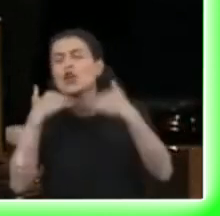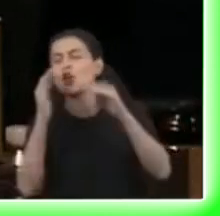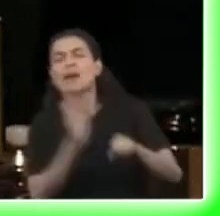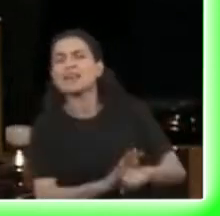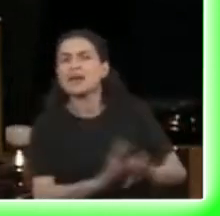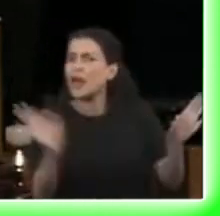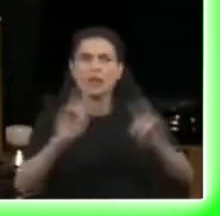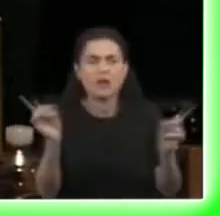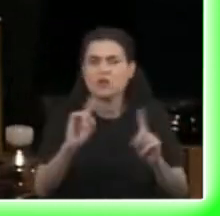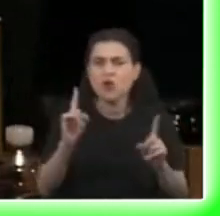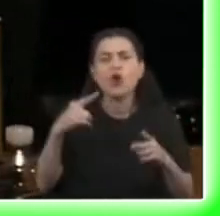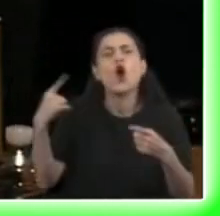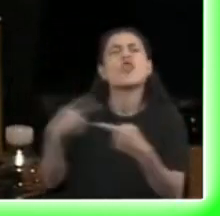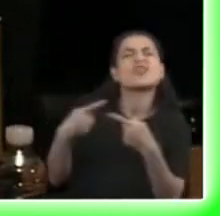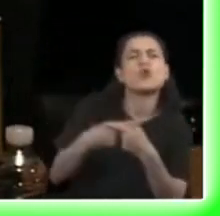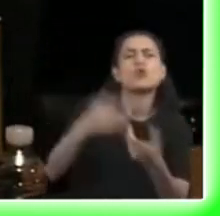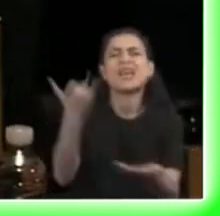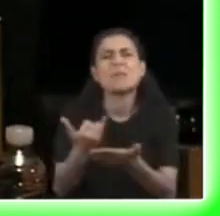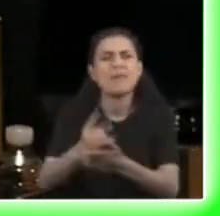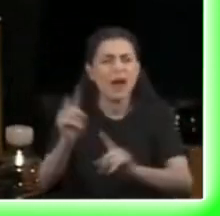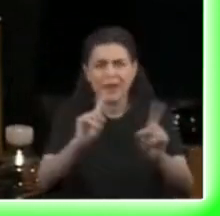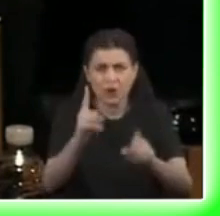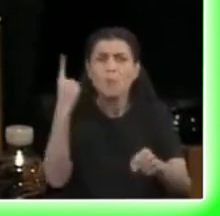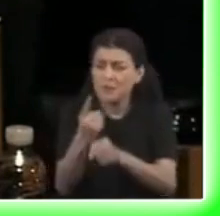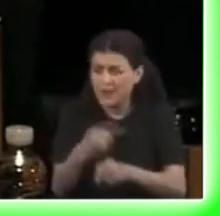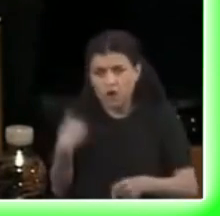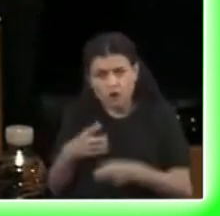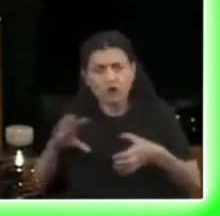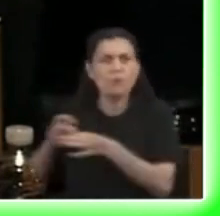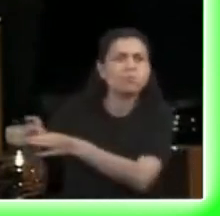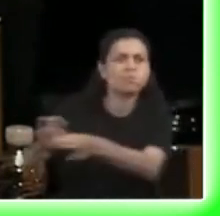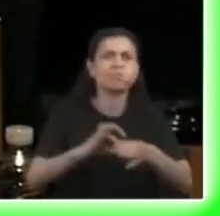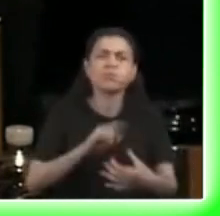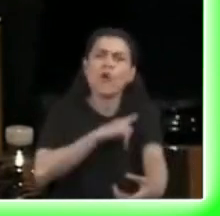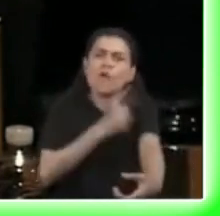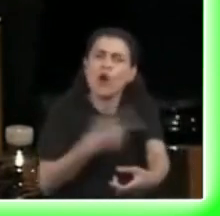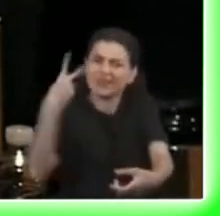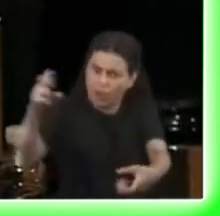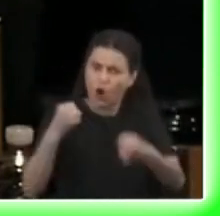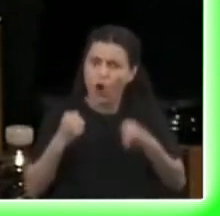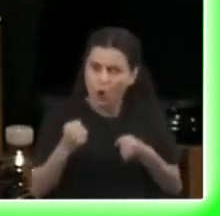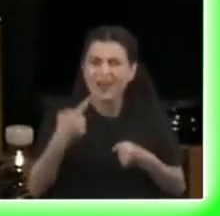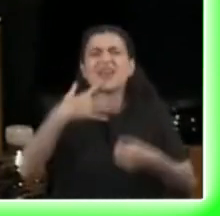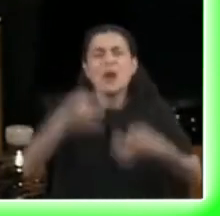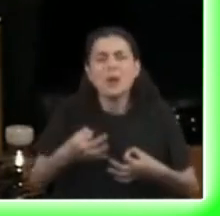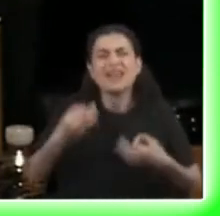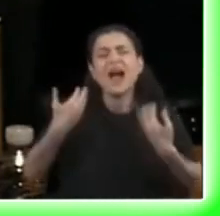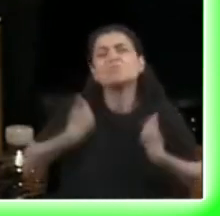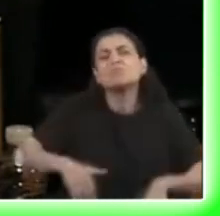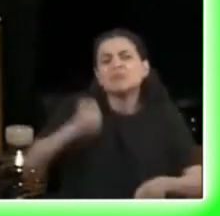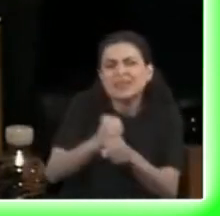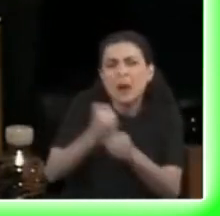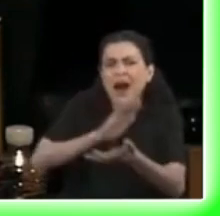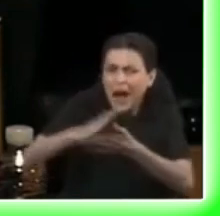intestinas. Solo estando juntos podemos ser fuertes. Solo siendo leales de militante a militante y ayudándonos